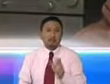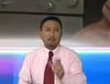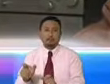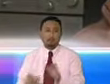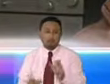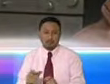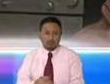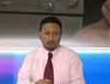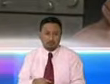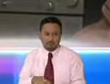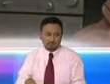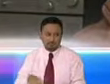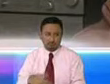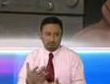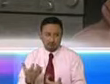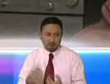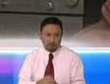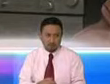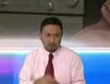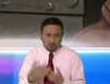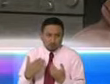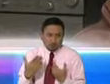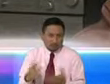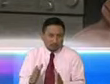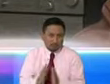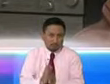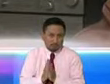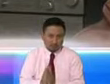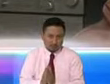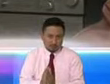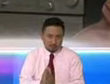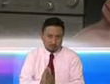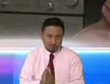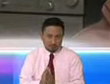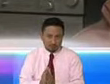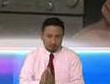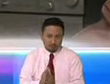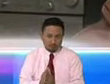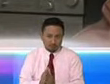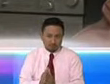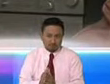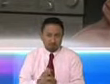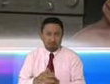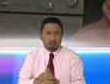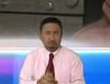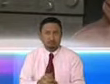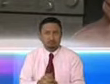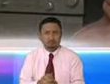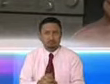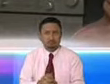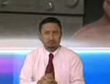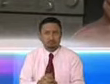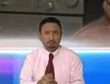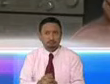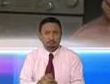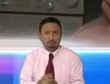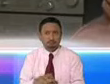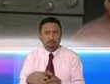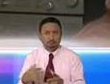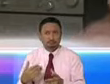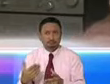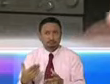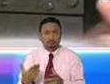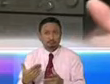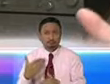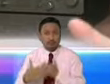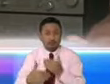ejercer cualquier petición en base a los amicus curiae, y se sortea para que